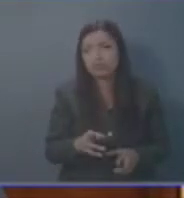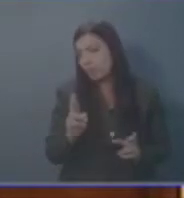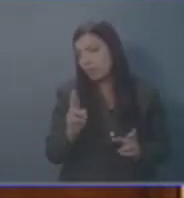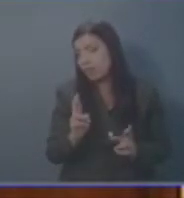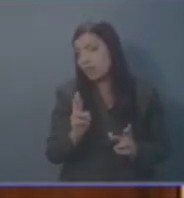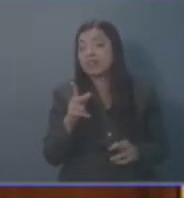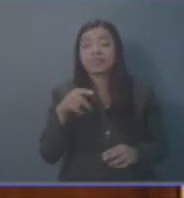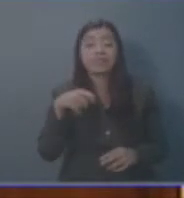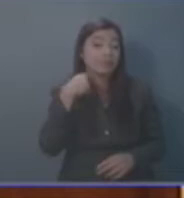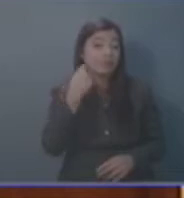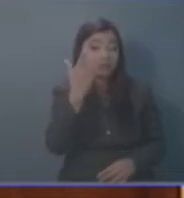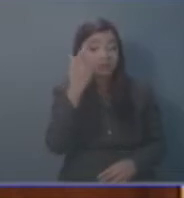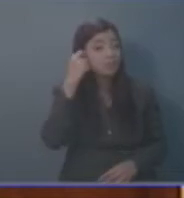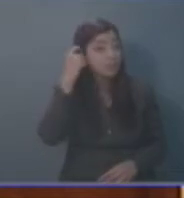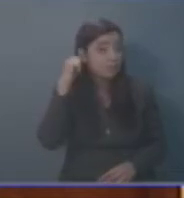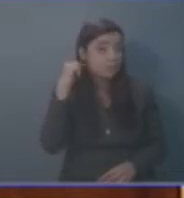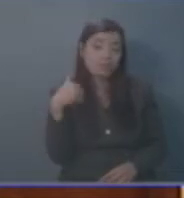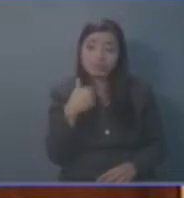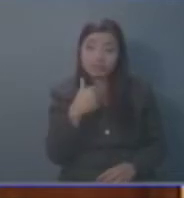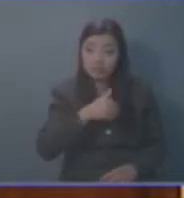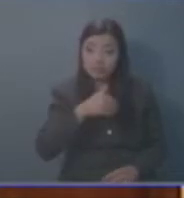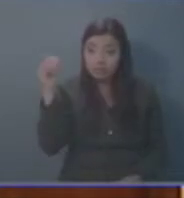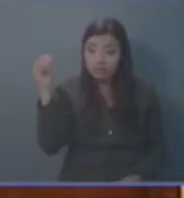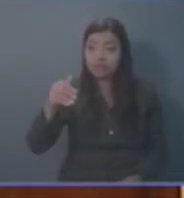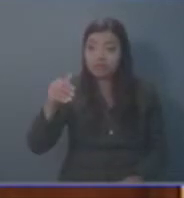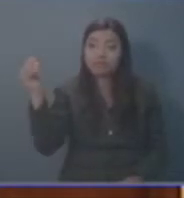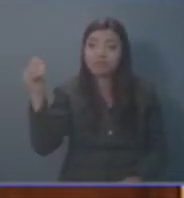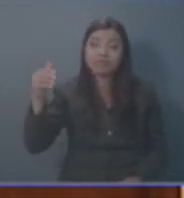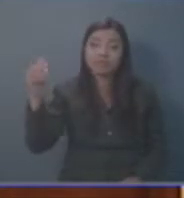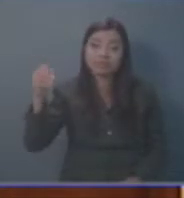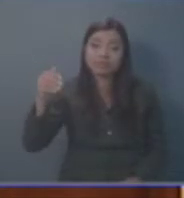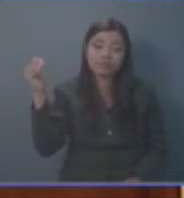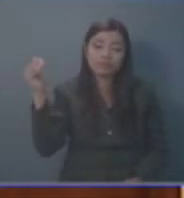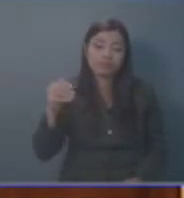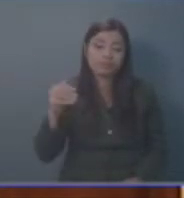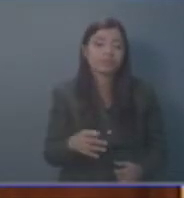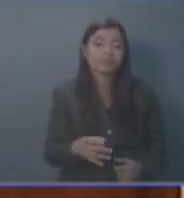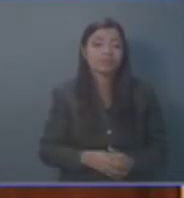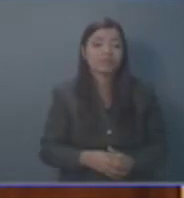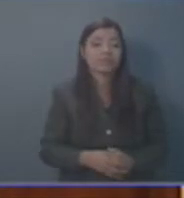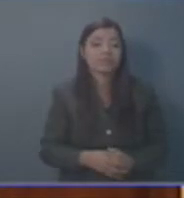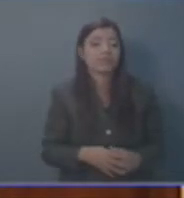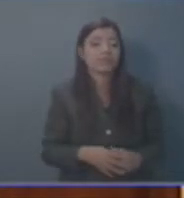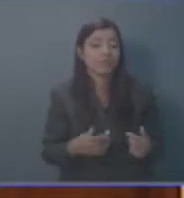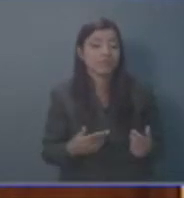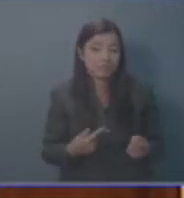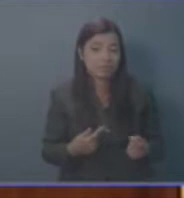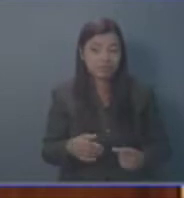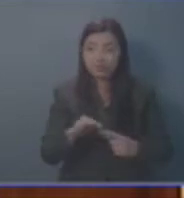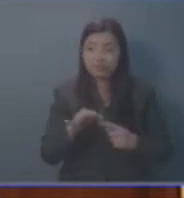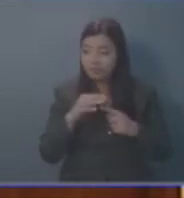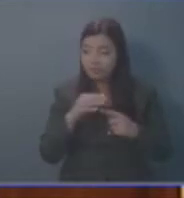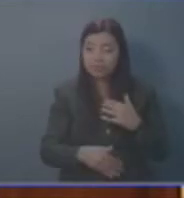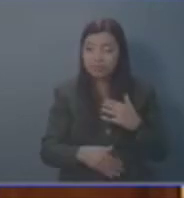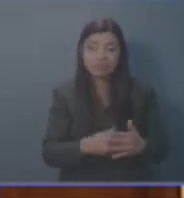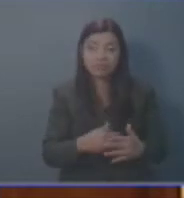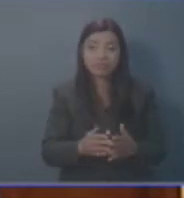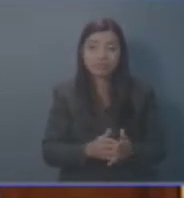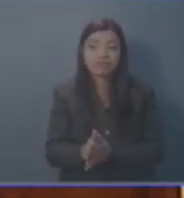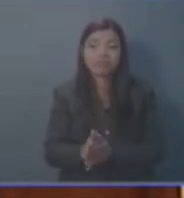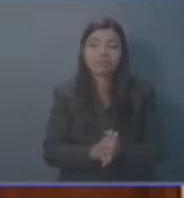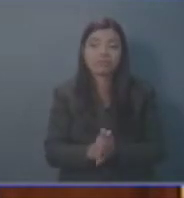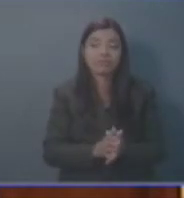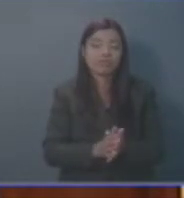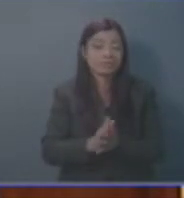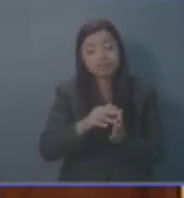ojalá que el próximo ministro de Educación que sea nombrado anteponga los intereses de